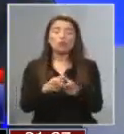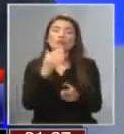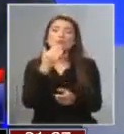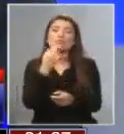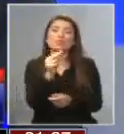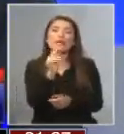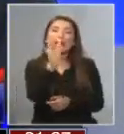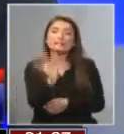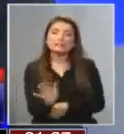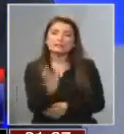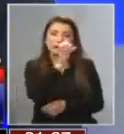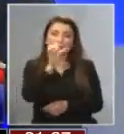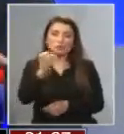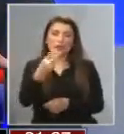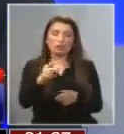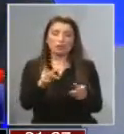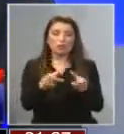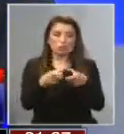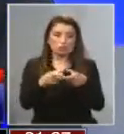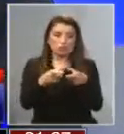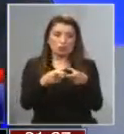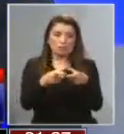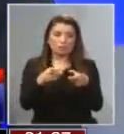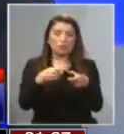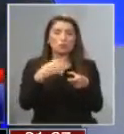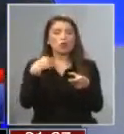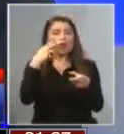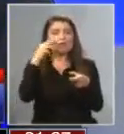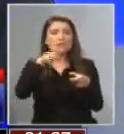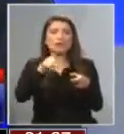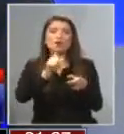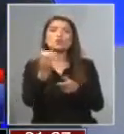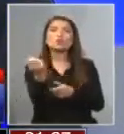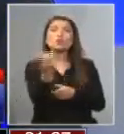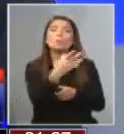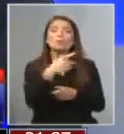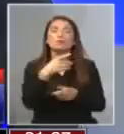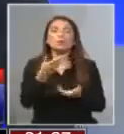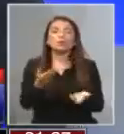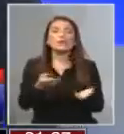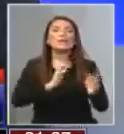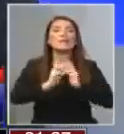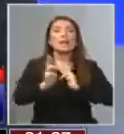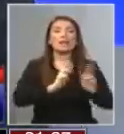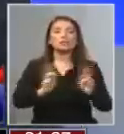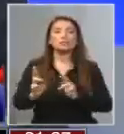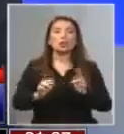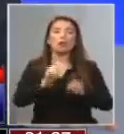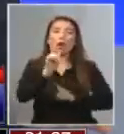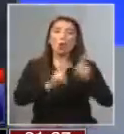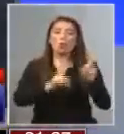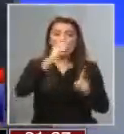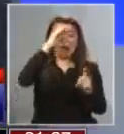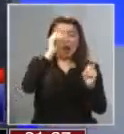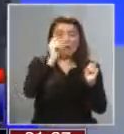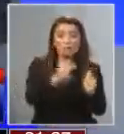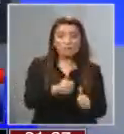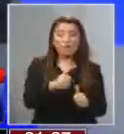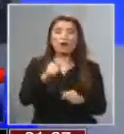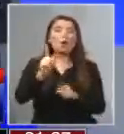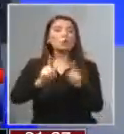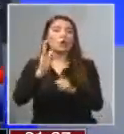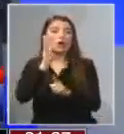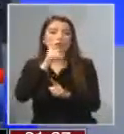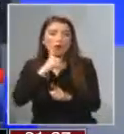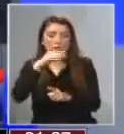cuando uno observa, no al número en general, cuando uno observa la relación que hay entre, por así llamarlos, expertos y no expertos, y mira solo